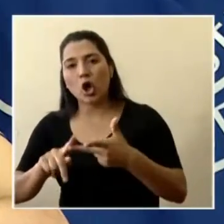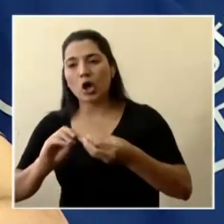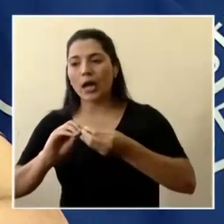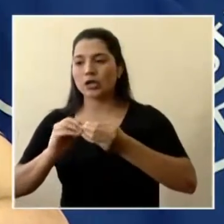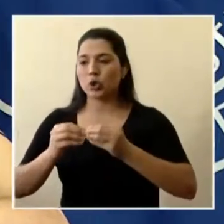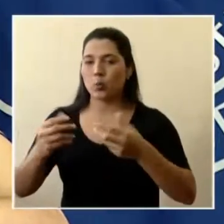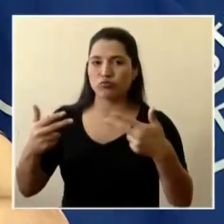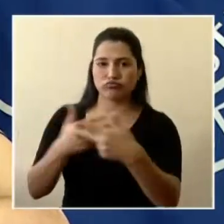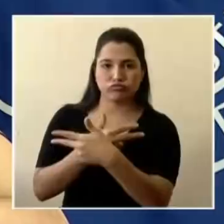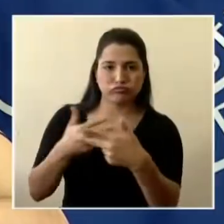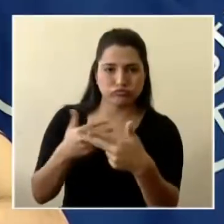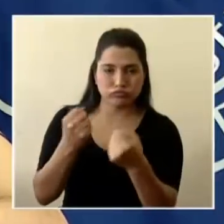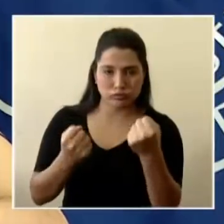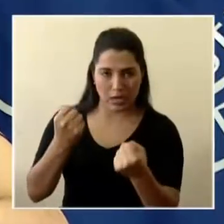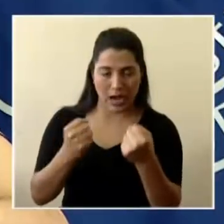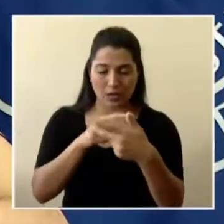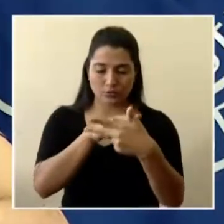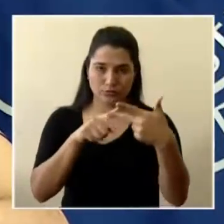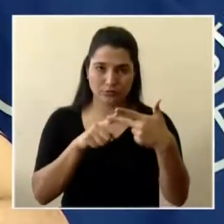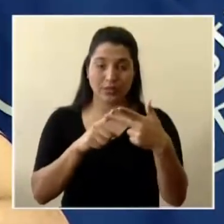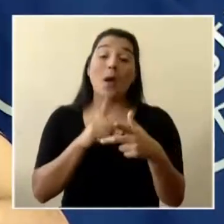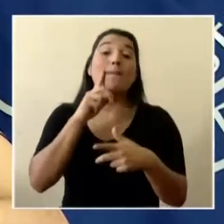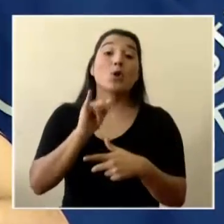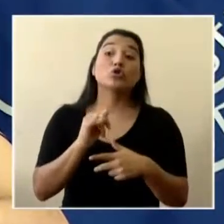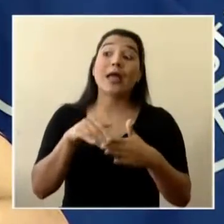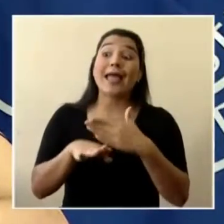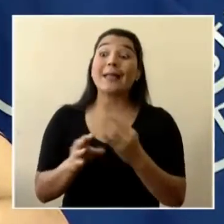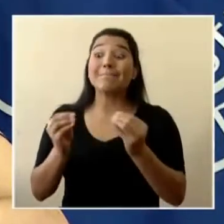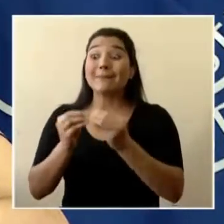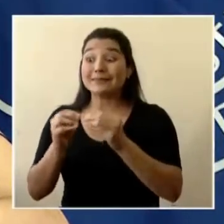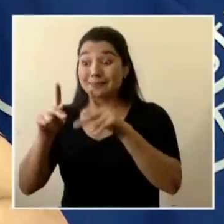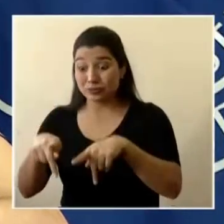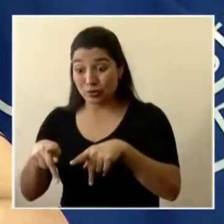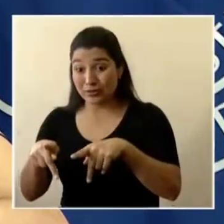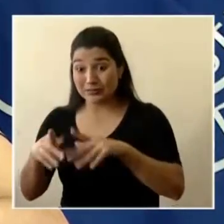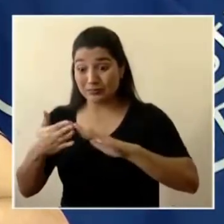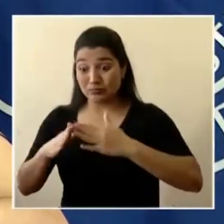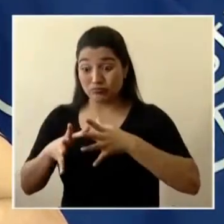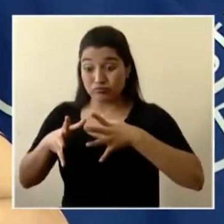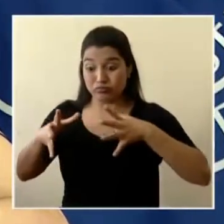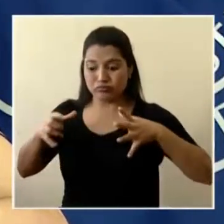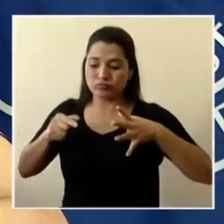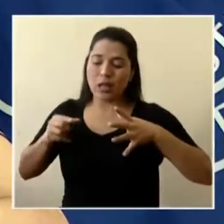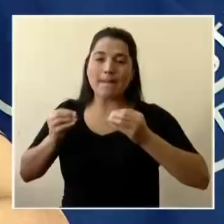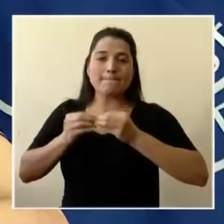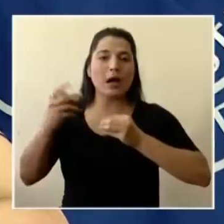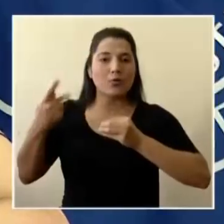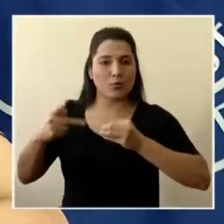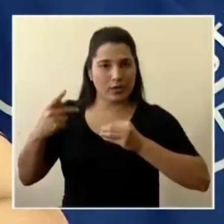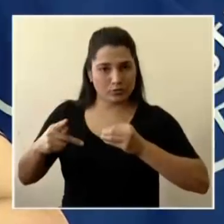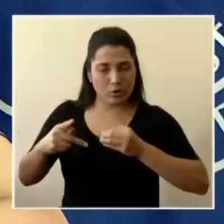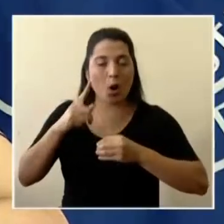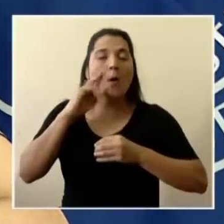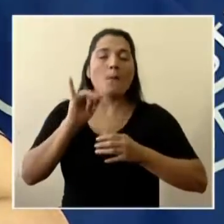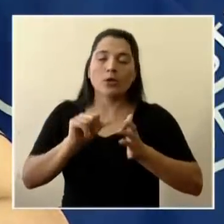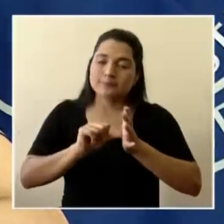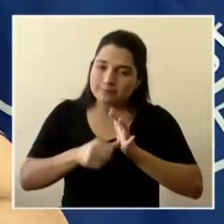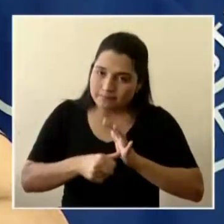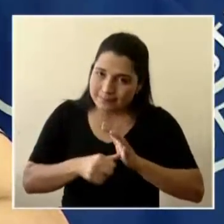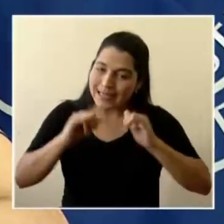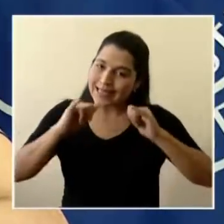insisto, entre más densidad poblacional haya, también el riesgo es mayor, pero la consigna de quedarnos en casa, si no es